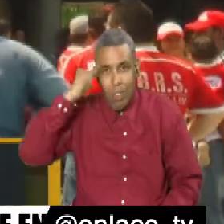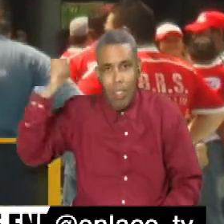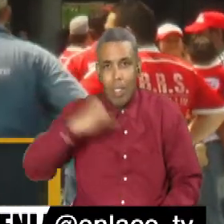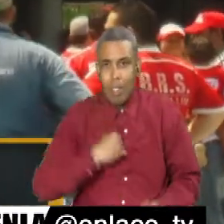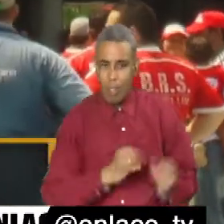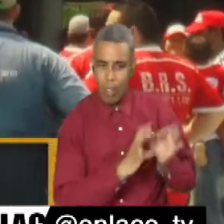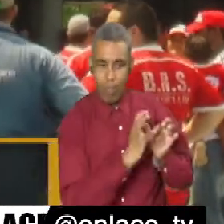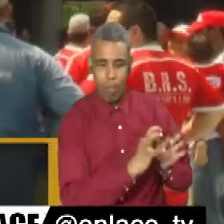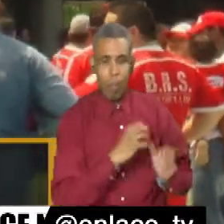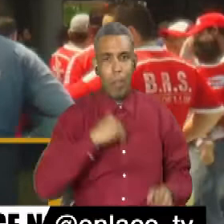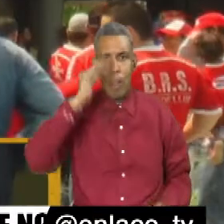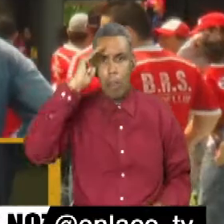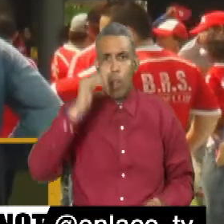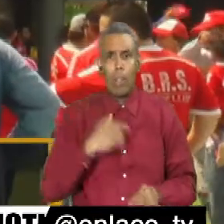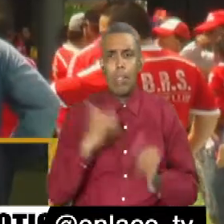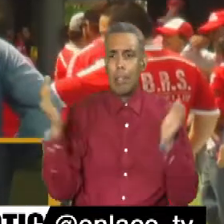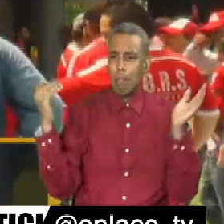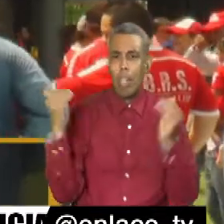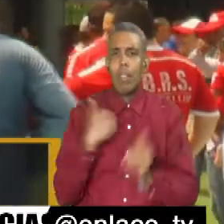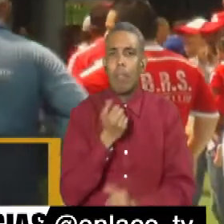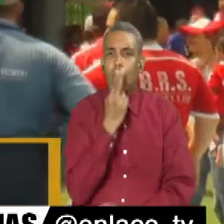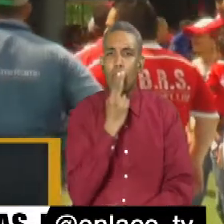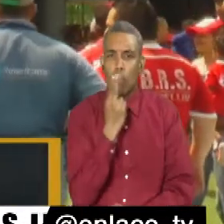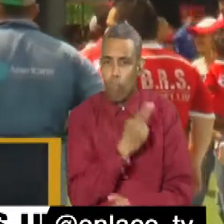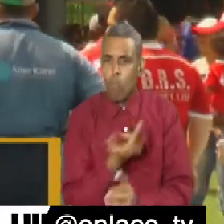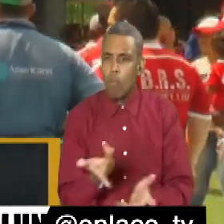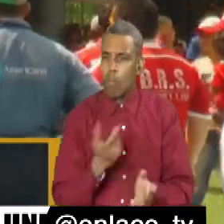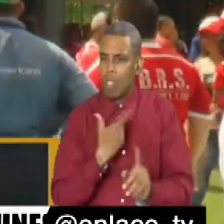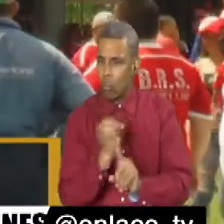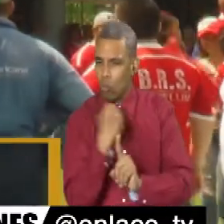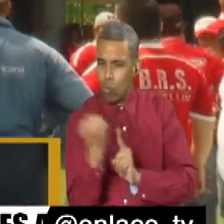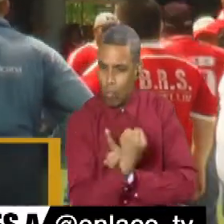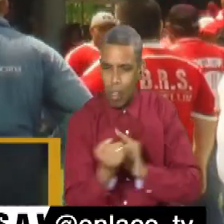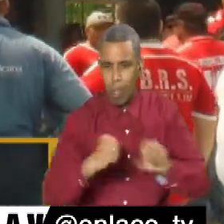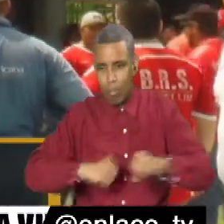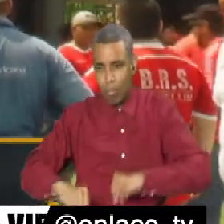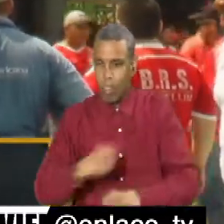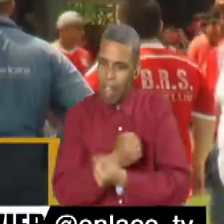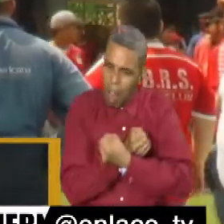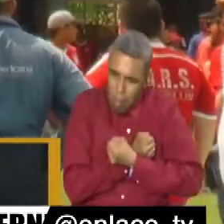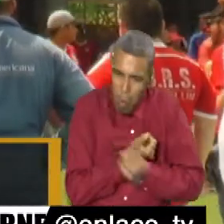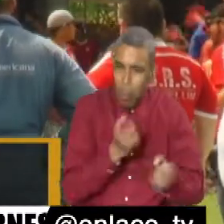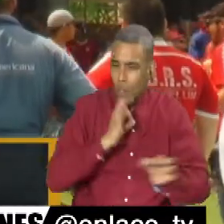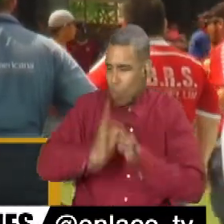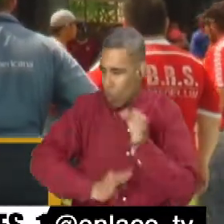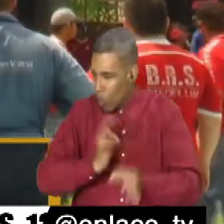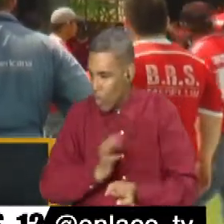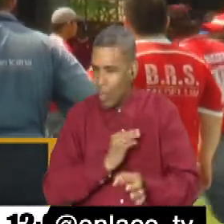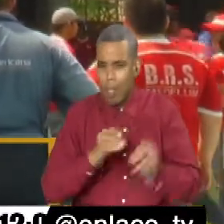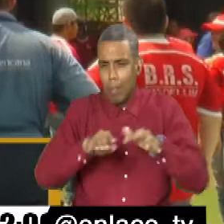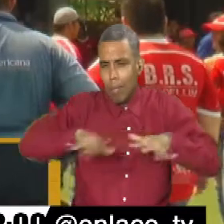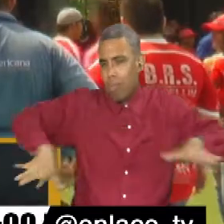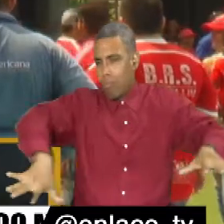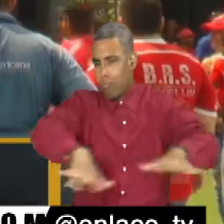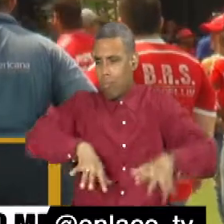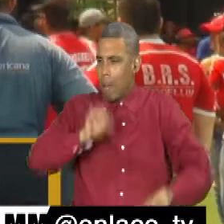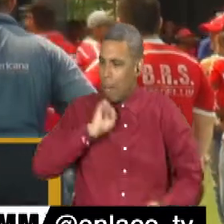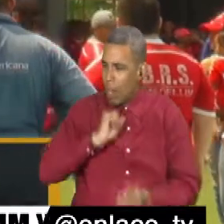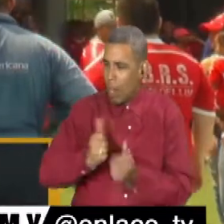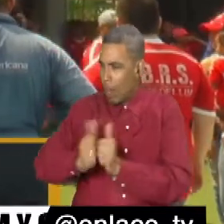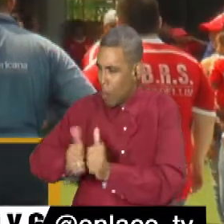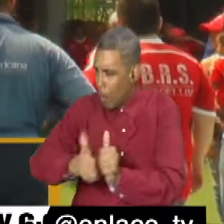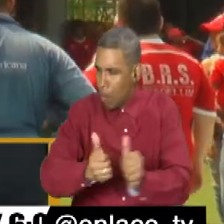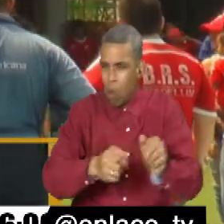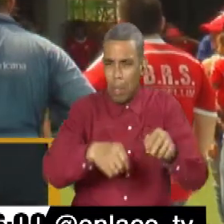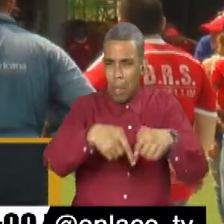y hablando con ellos del compromiso social que tenemos que tener todos con nuestra ciudad, el amor, cuidar nuestra ciudad, cuidar nuestro escenario deportivo, que yo sé